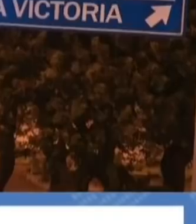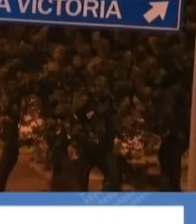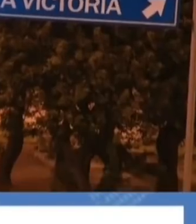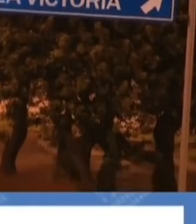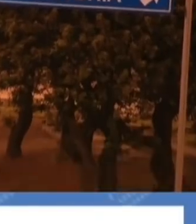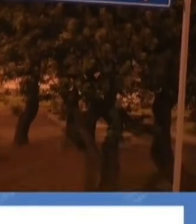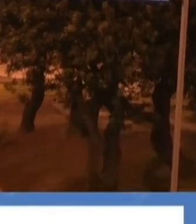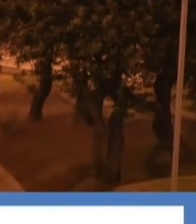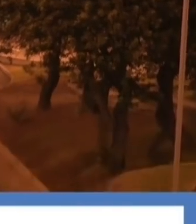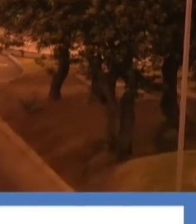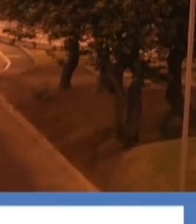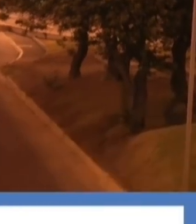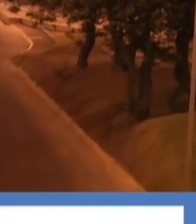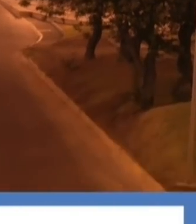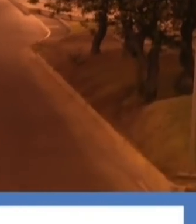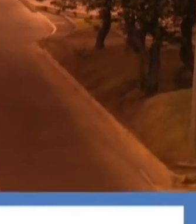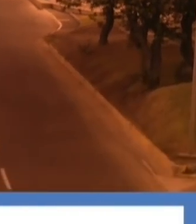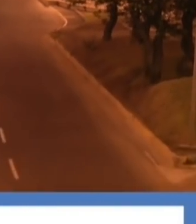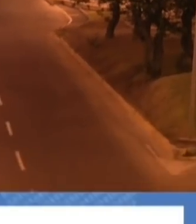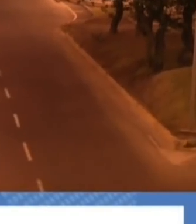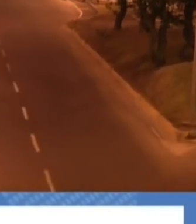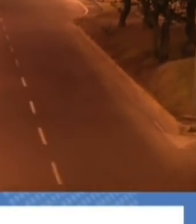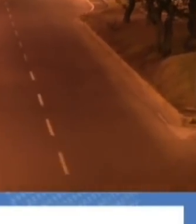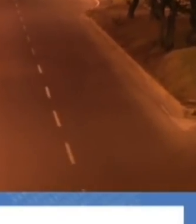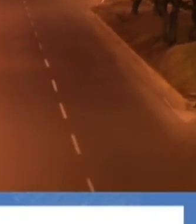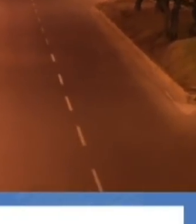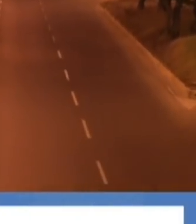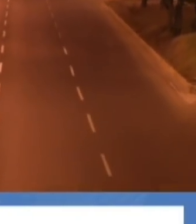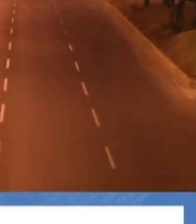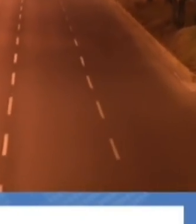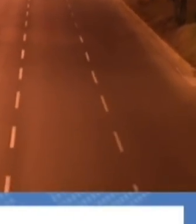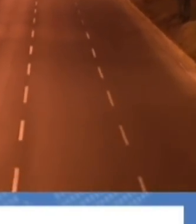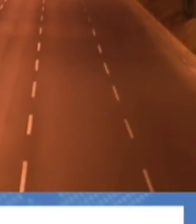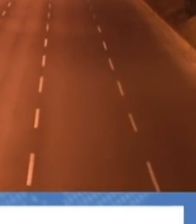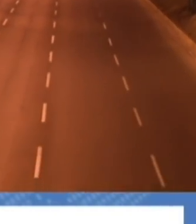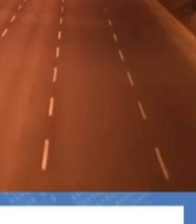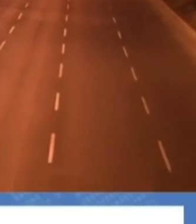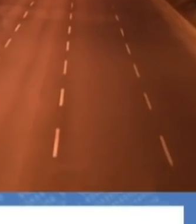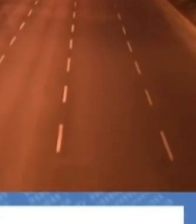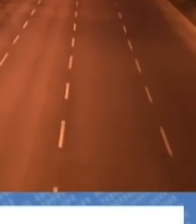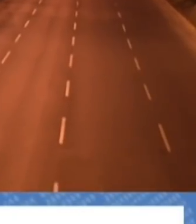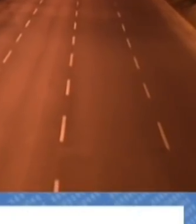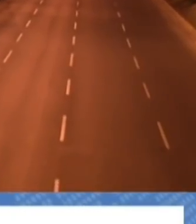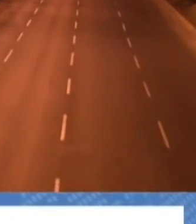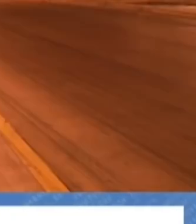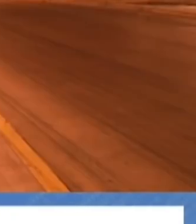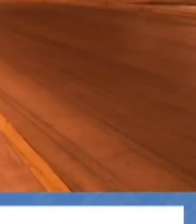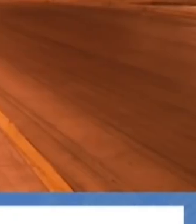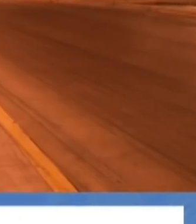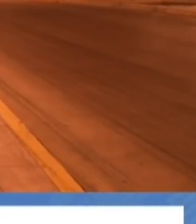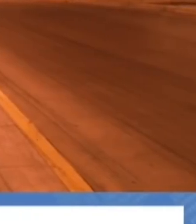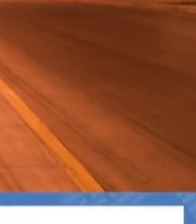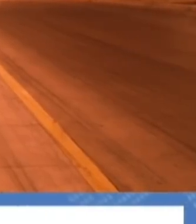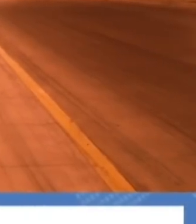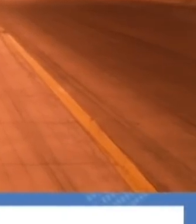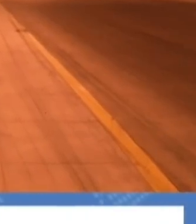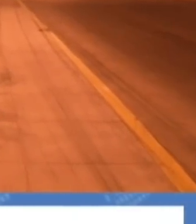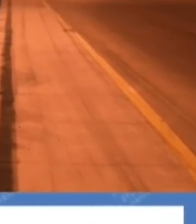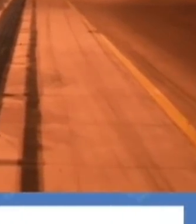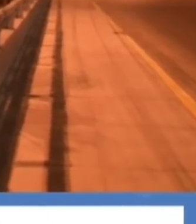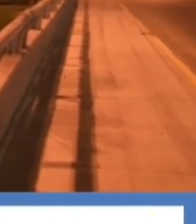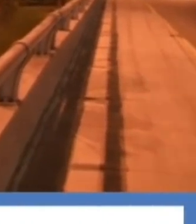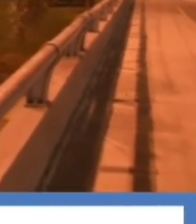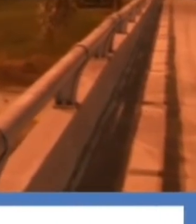nos ha tocado a todos los peruanos. Estamos justamente haciendo un recorrido de todas las arterias, a ver cómo se va